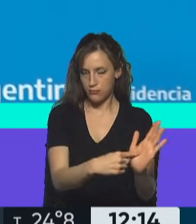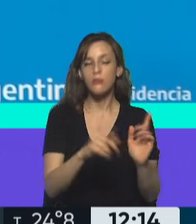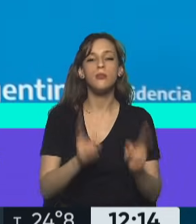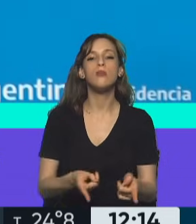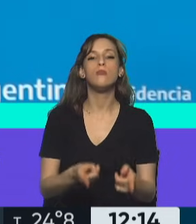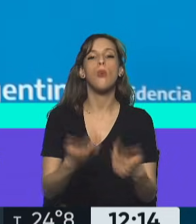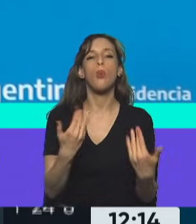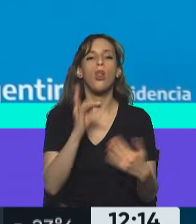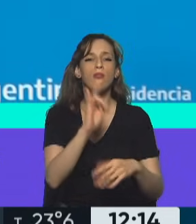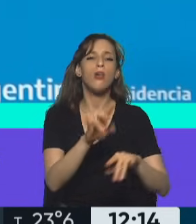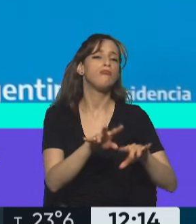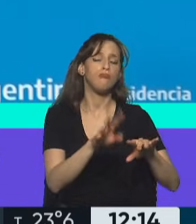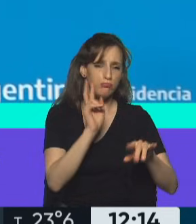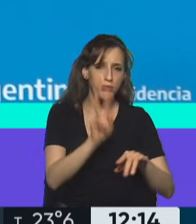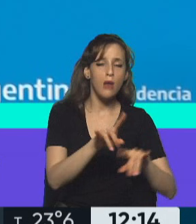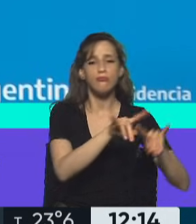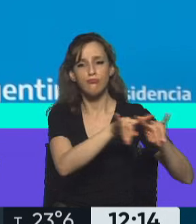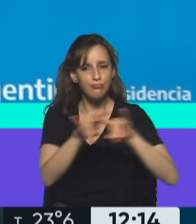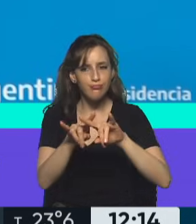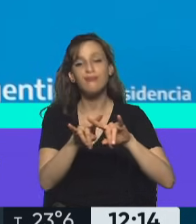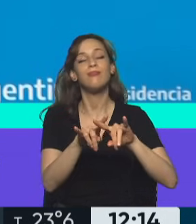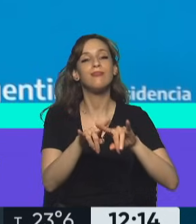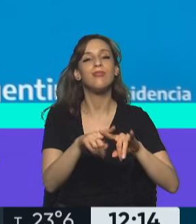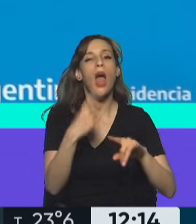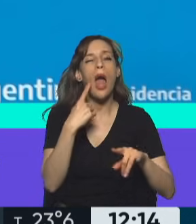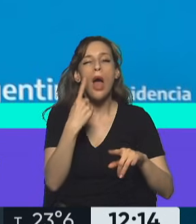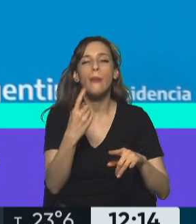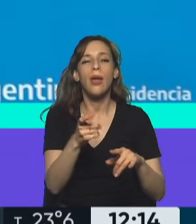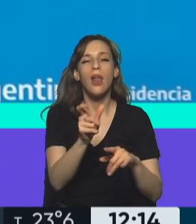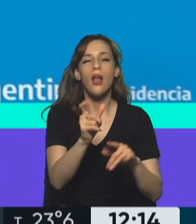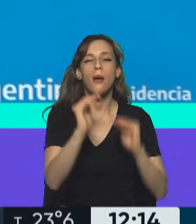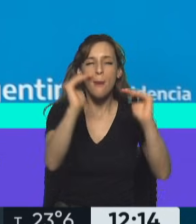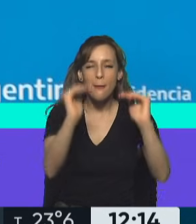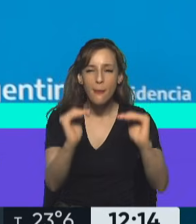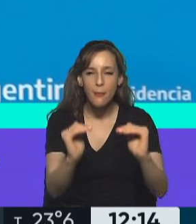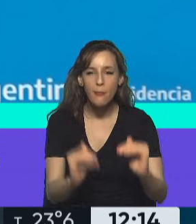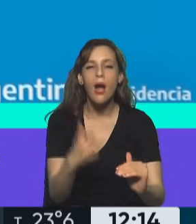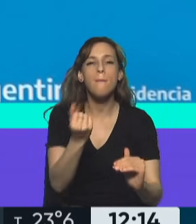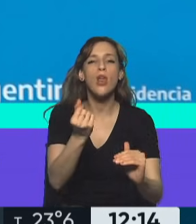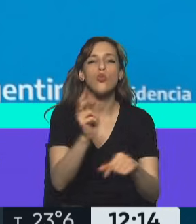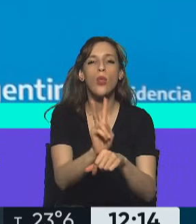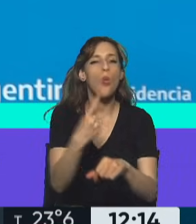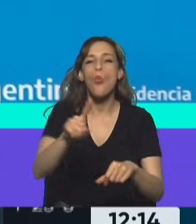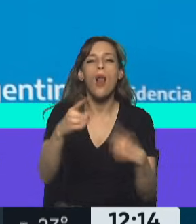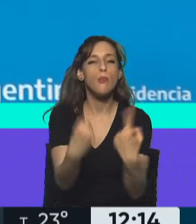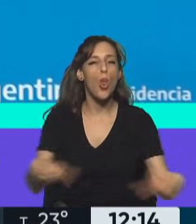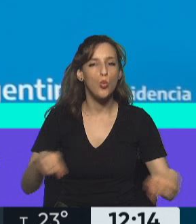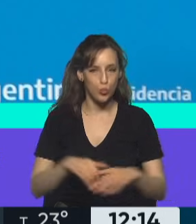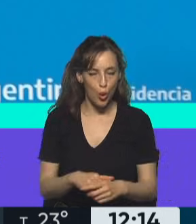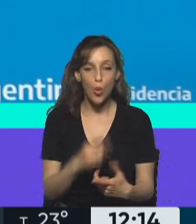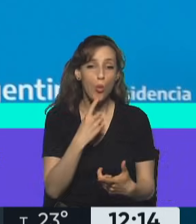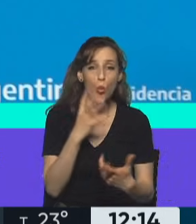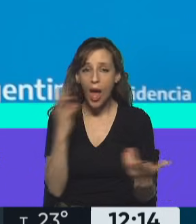Ministerio de Producción, tanto para ver cuál es la lista de precios cuidados, como para poder hacer las denuncias y las consultas que necesiten, que